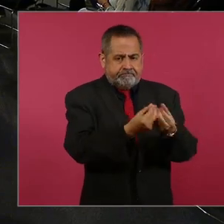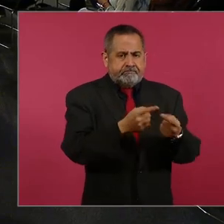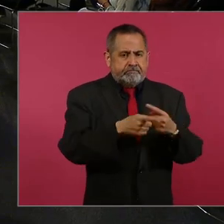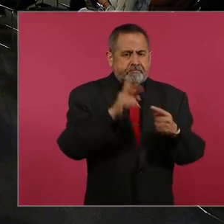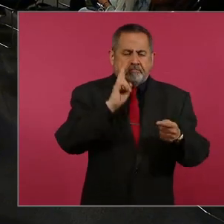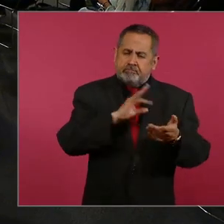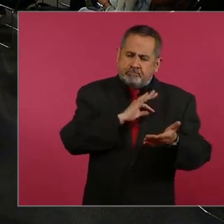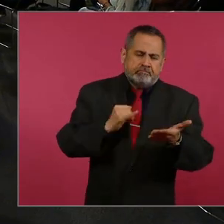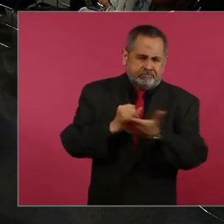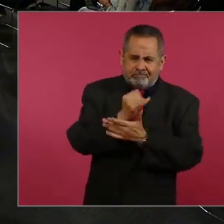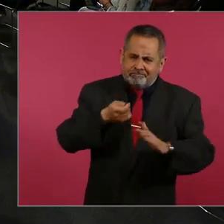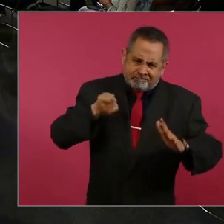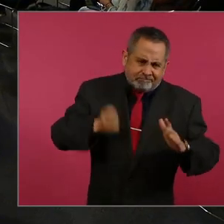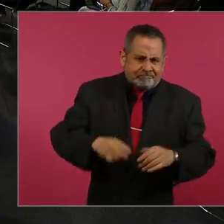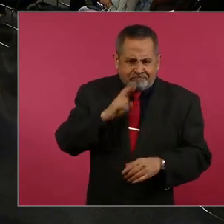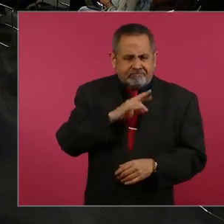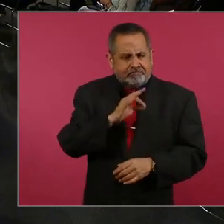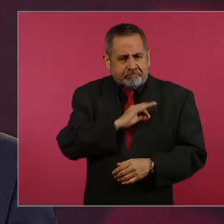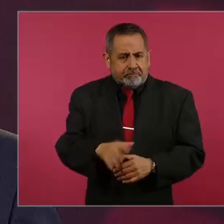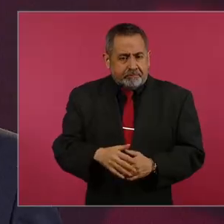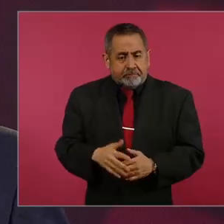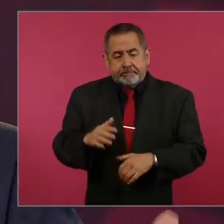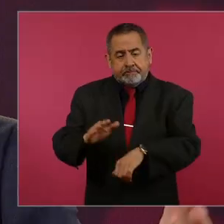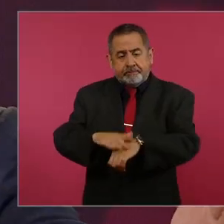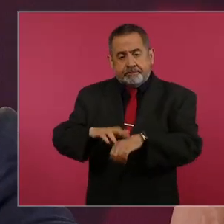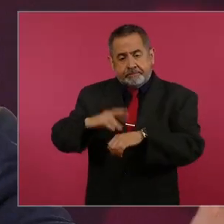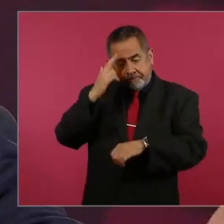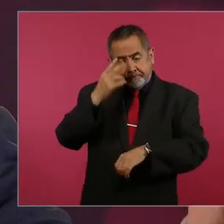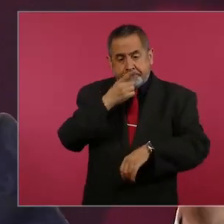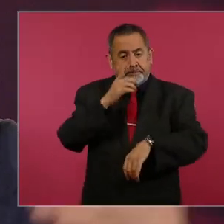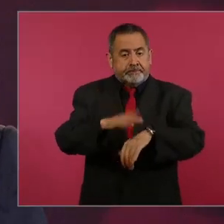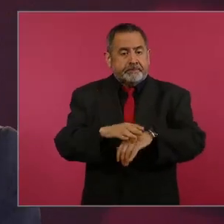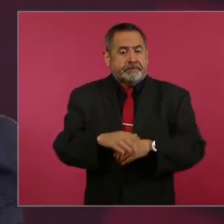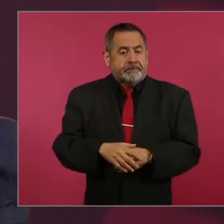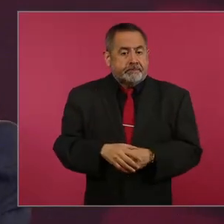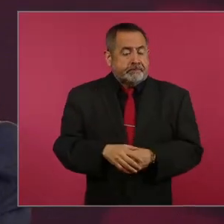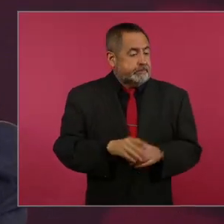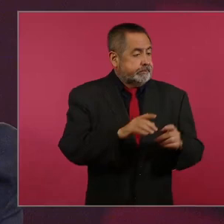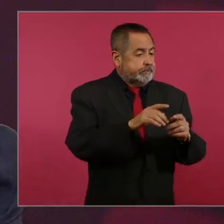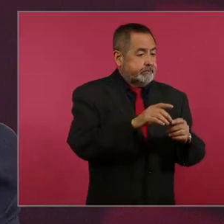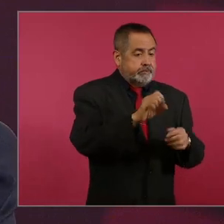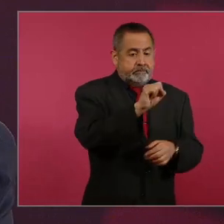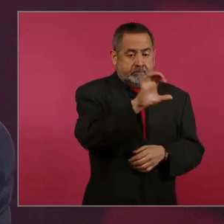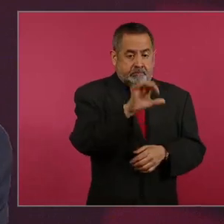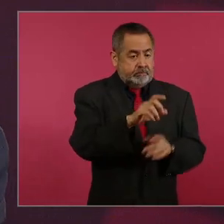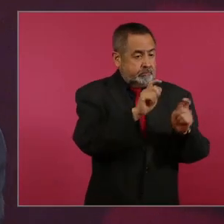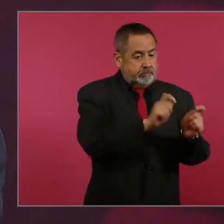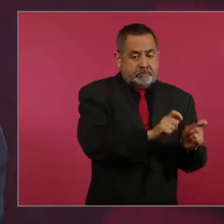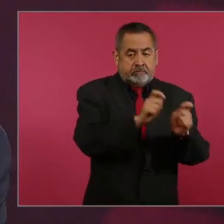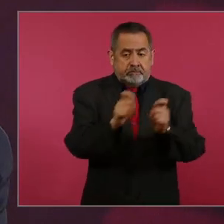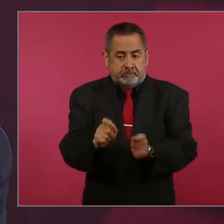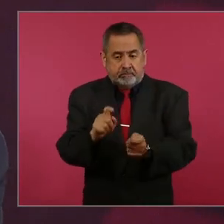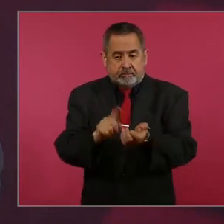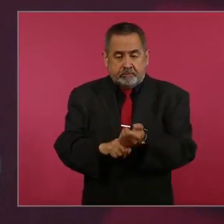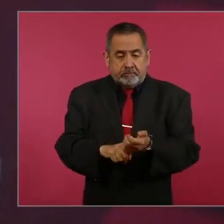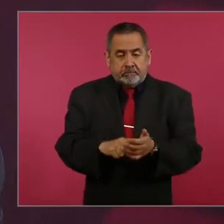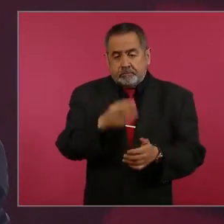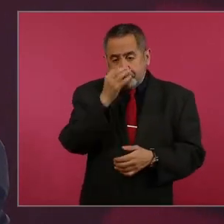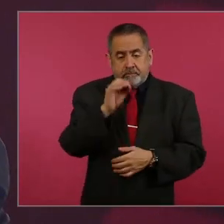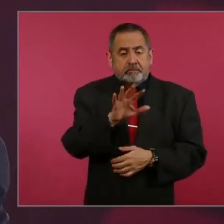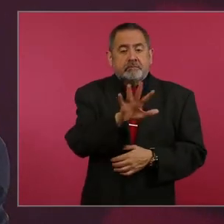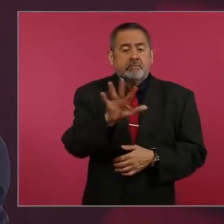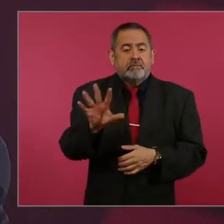Recordar también, como dijo el presidente, cuando baja de la Corte al colegiado solamente tardó 55